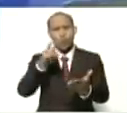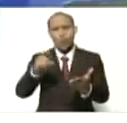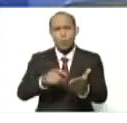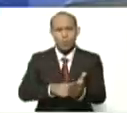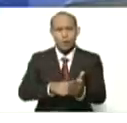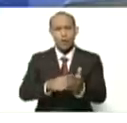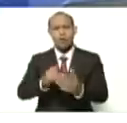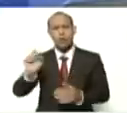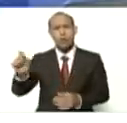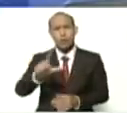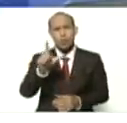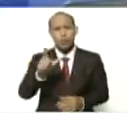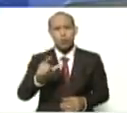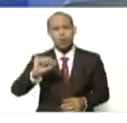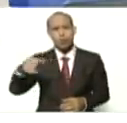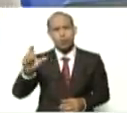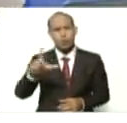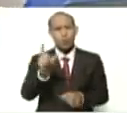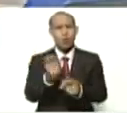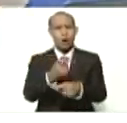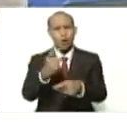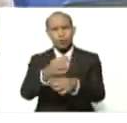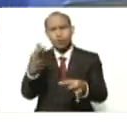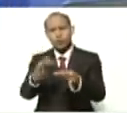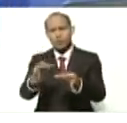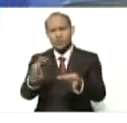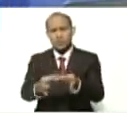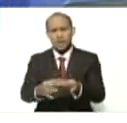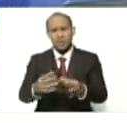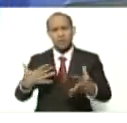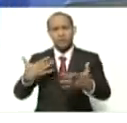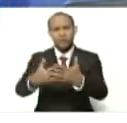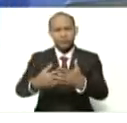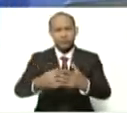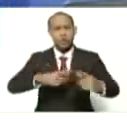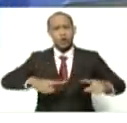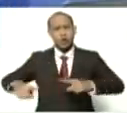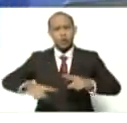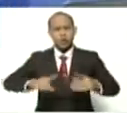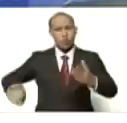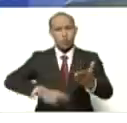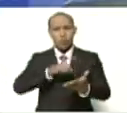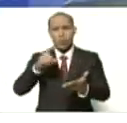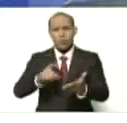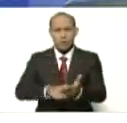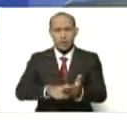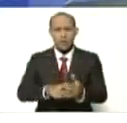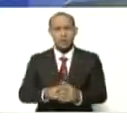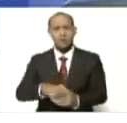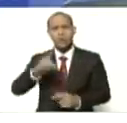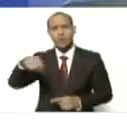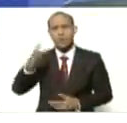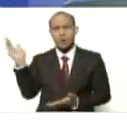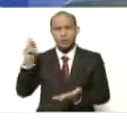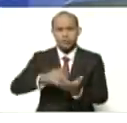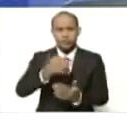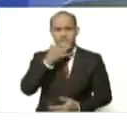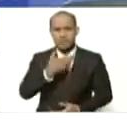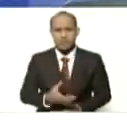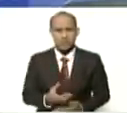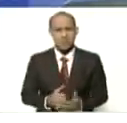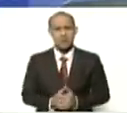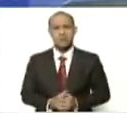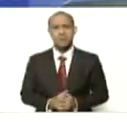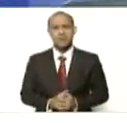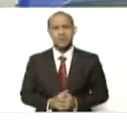septiembre luego bueno controlamos esa etapa luego vino diciembre y luego vino esta etapa